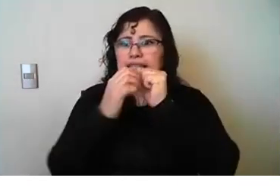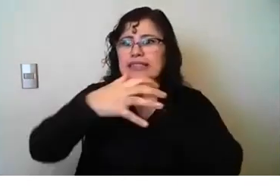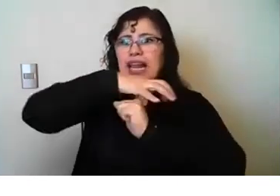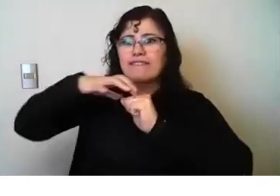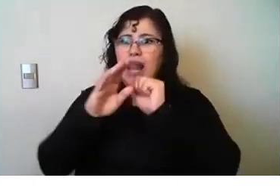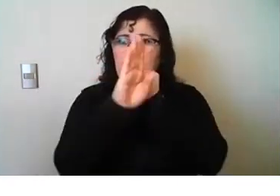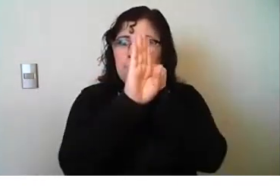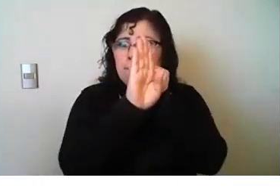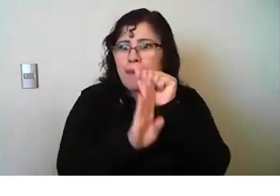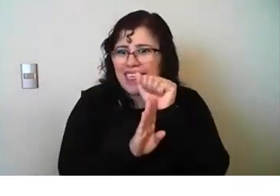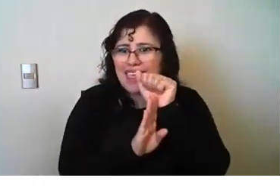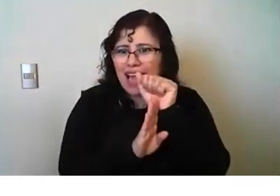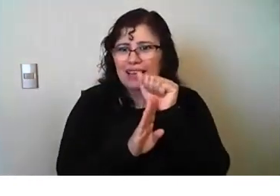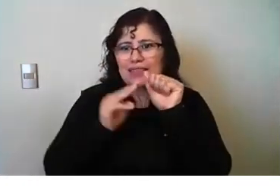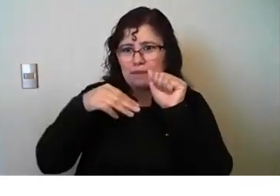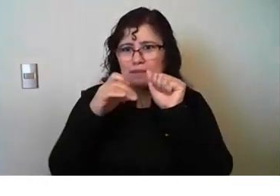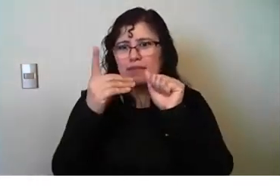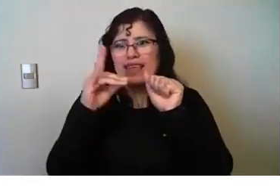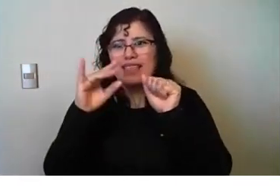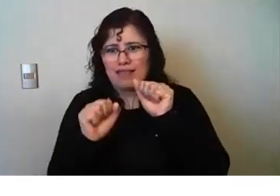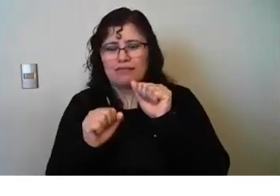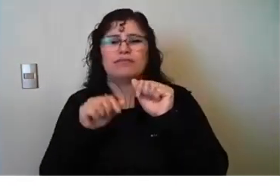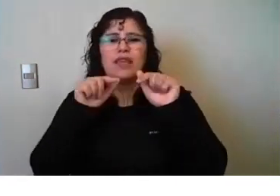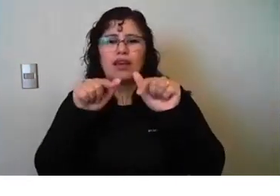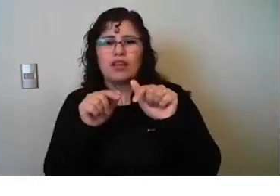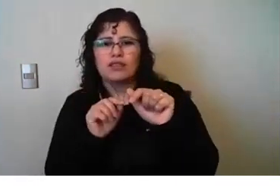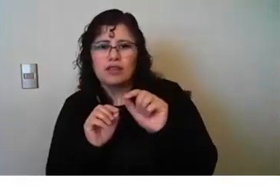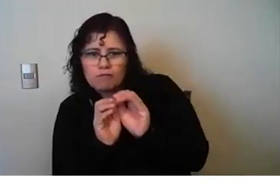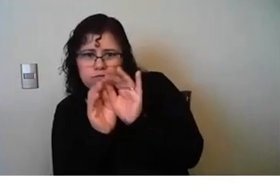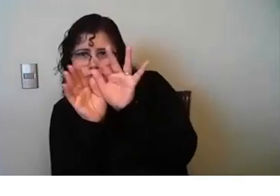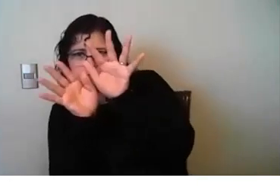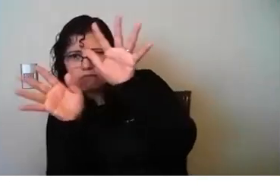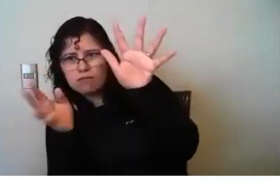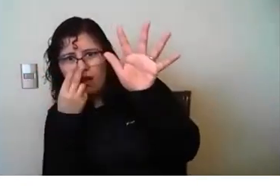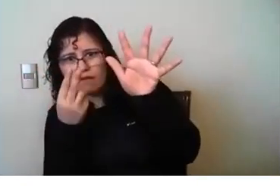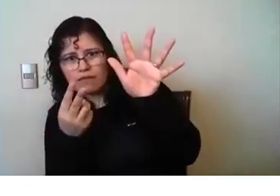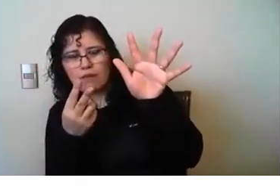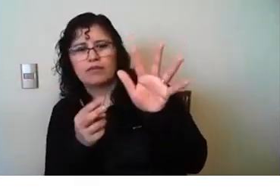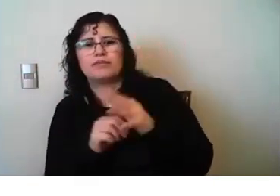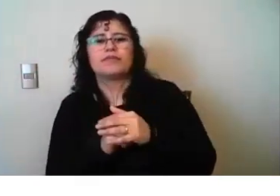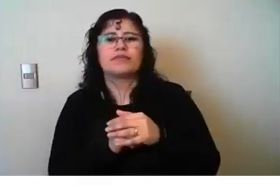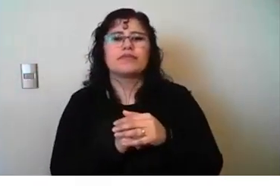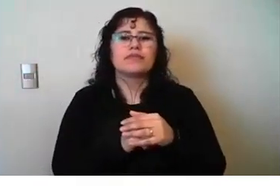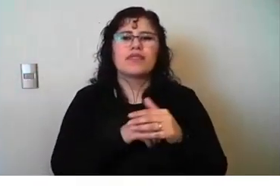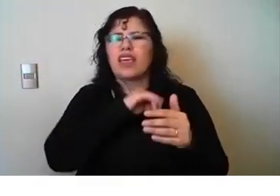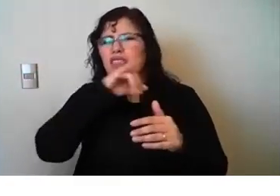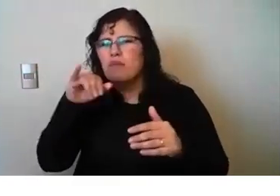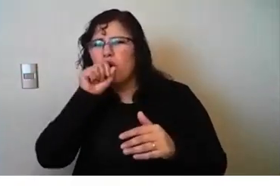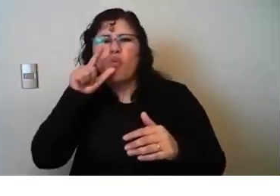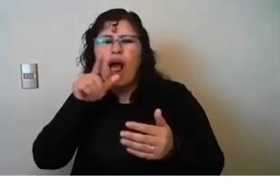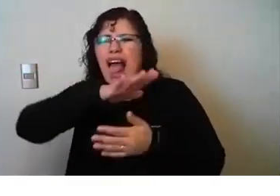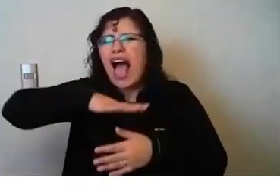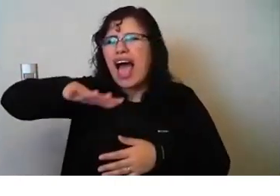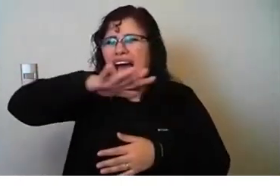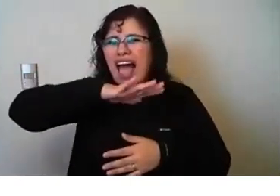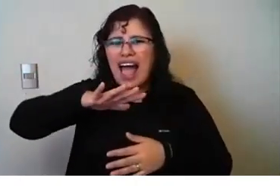expandiendo con sus ramas terminales y las colaterales, y después vamos a definir cuál es el área de funcionamiento